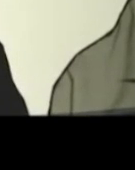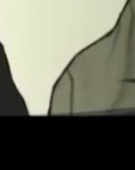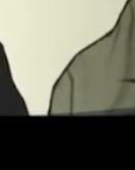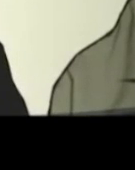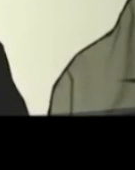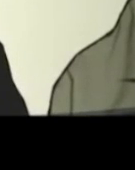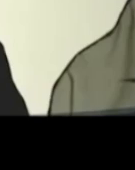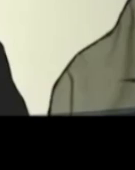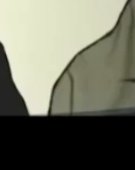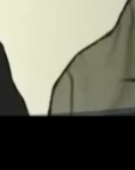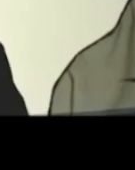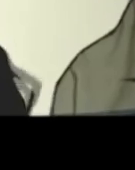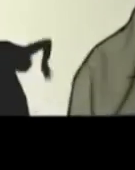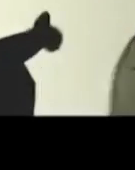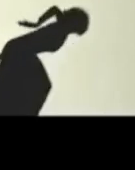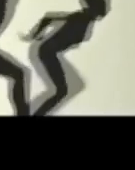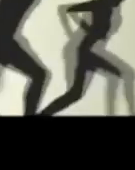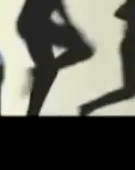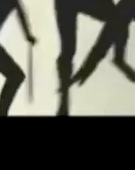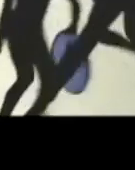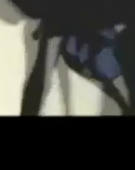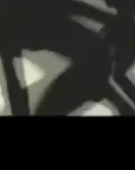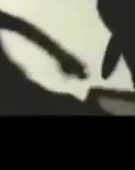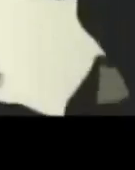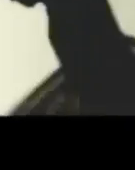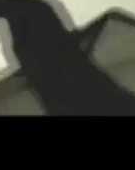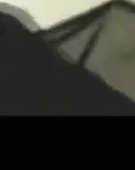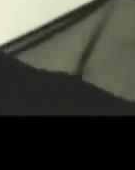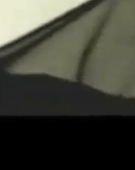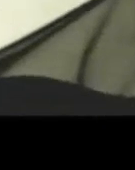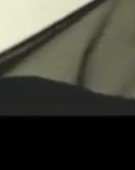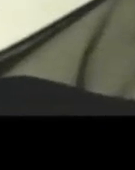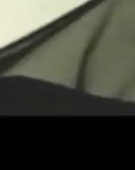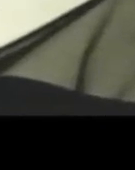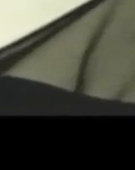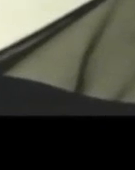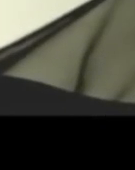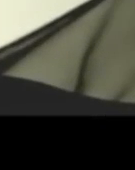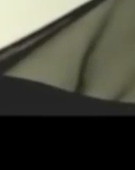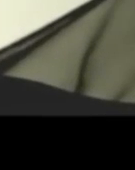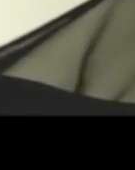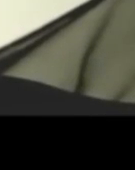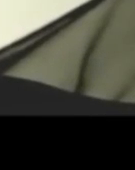Ecuador no está solo en sus monumentos, en sus montañas,